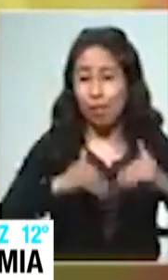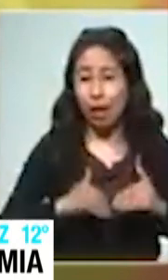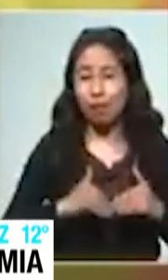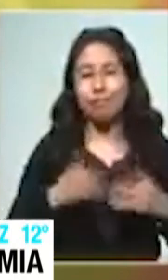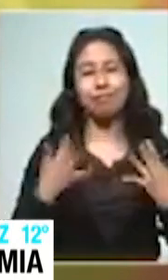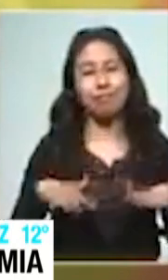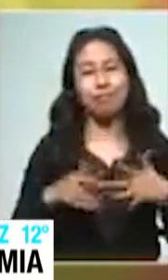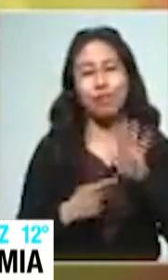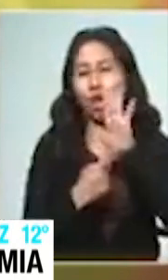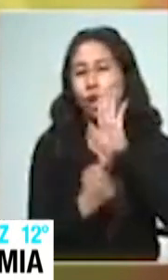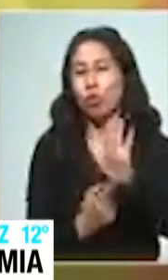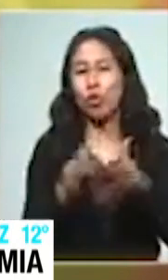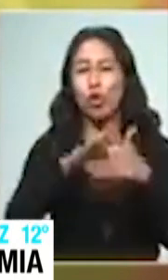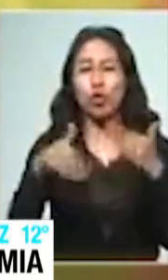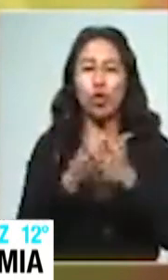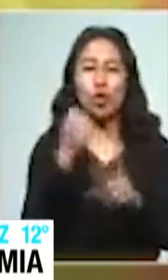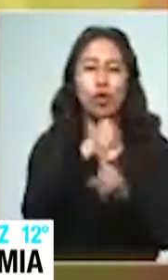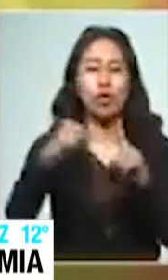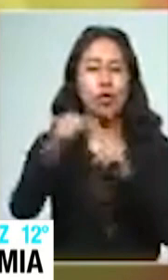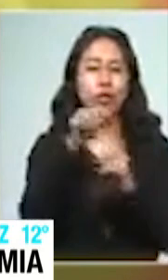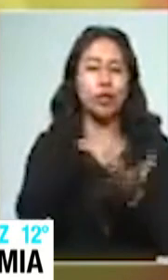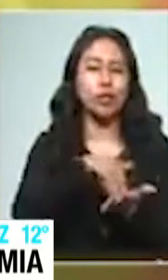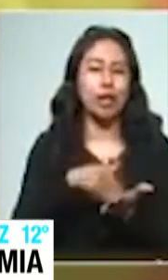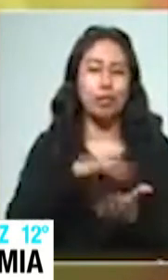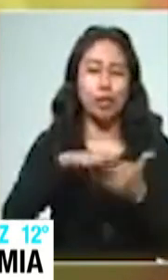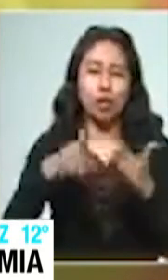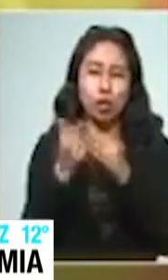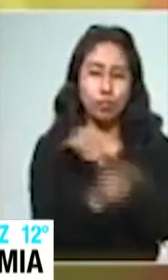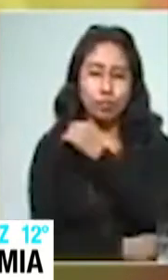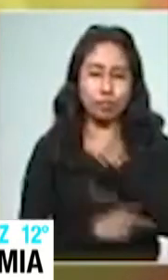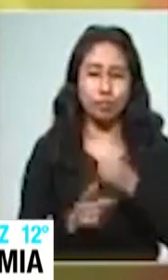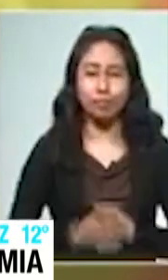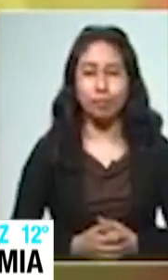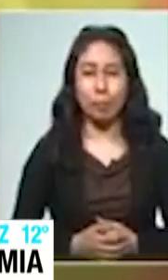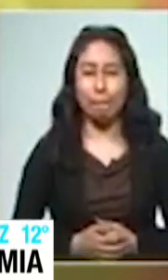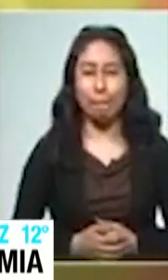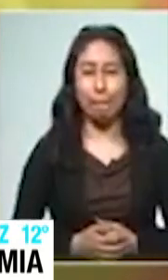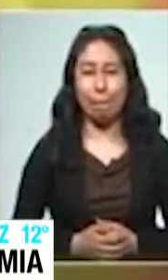la fragilidad de los segmentos poblacionales de nuestros países.